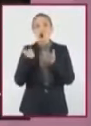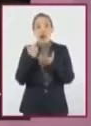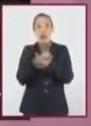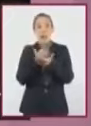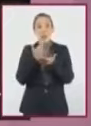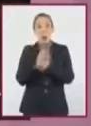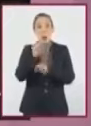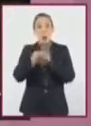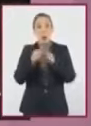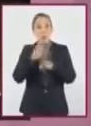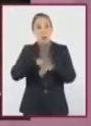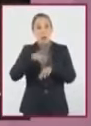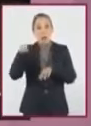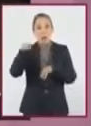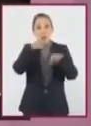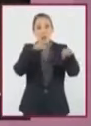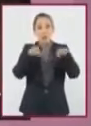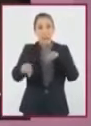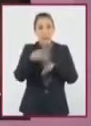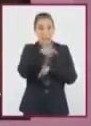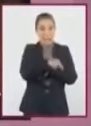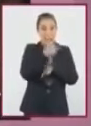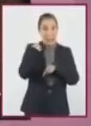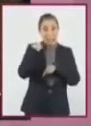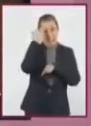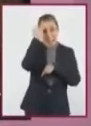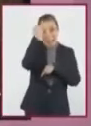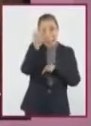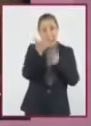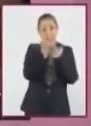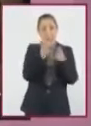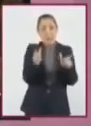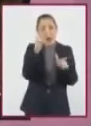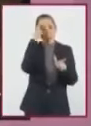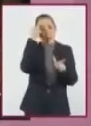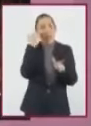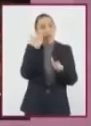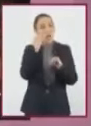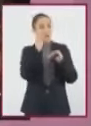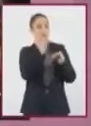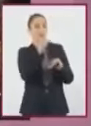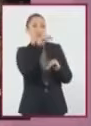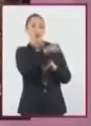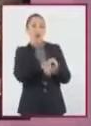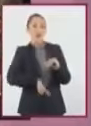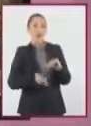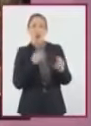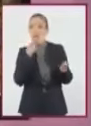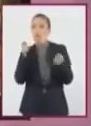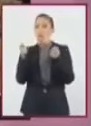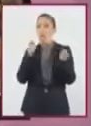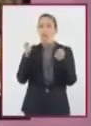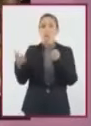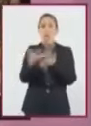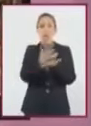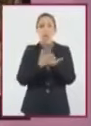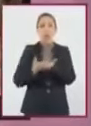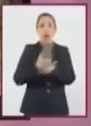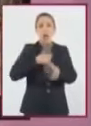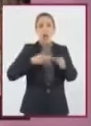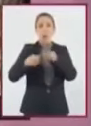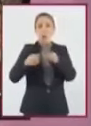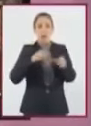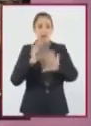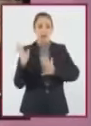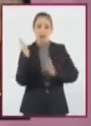terreno. Recuerden que esta corriente de pensamiento luchaba por limitar el poder del Estado sobre los ingresos del comercio